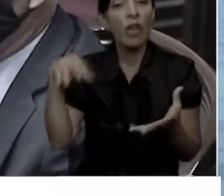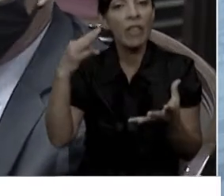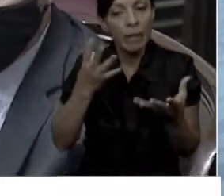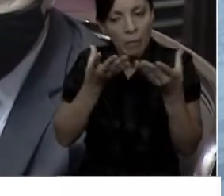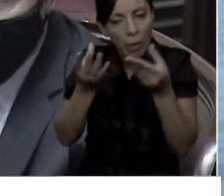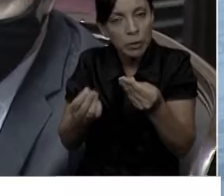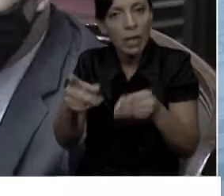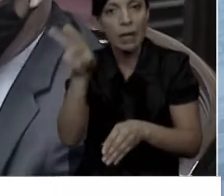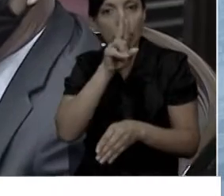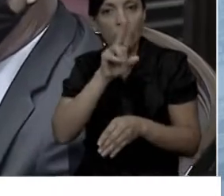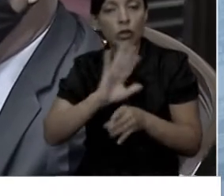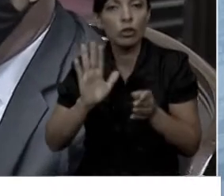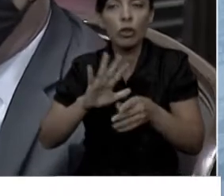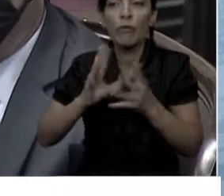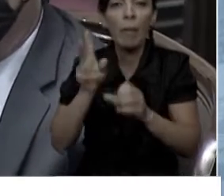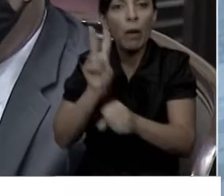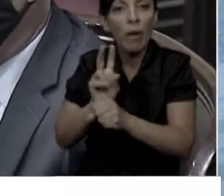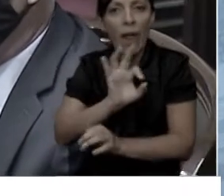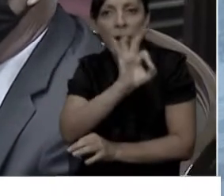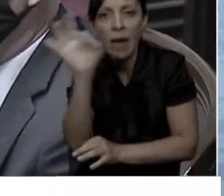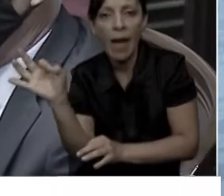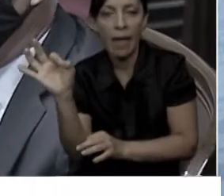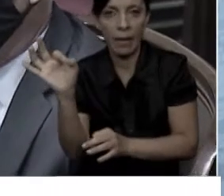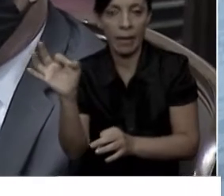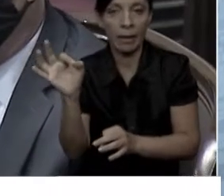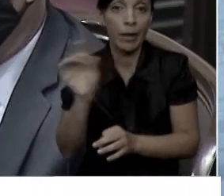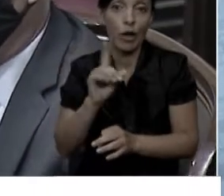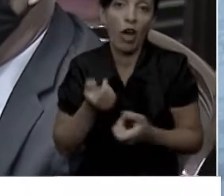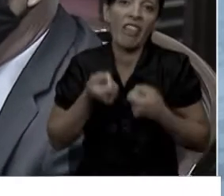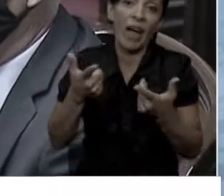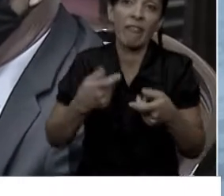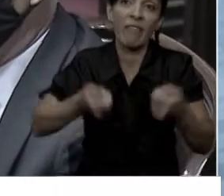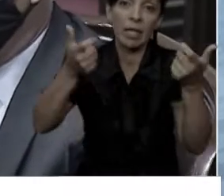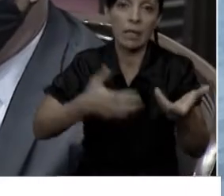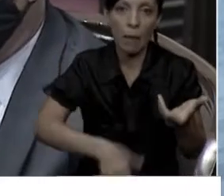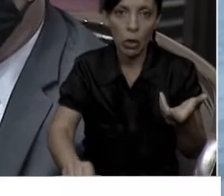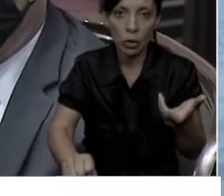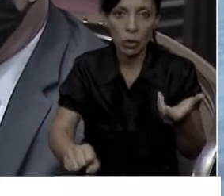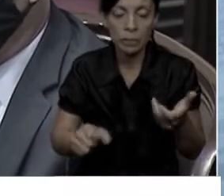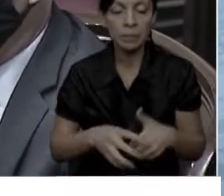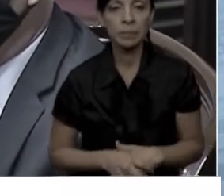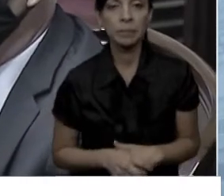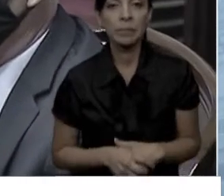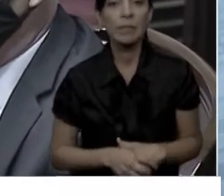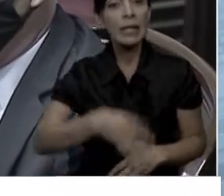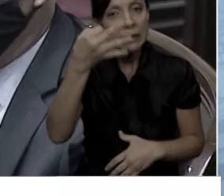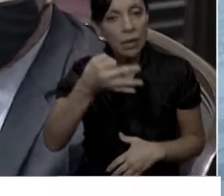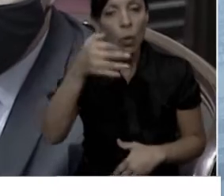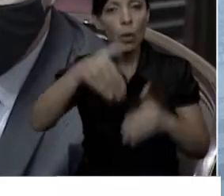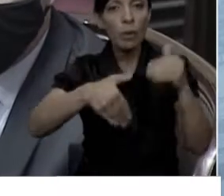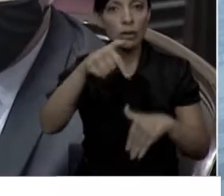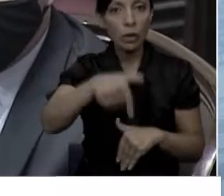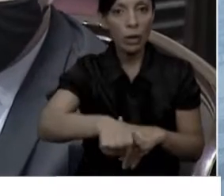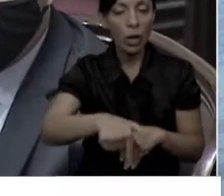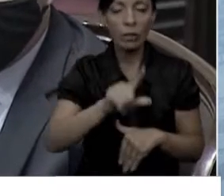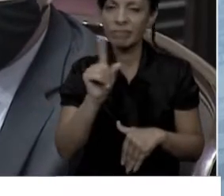de la indispensable protección solidaria, en vez de facilitarle el aborto. Seguramente la votación de hoy no